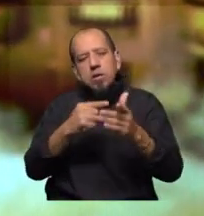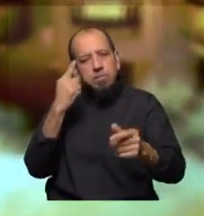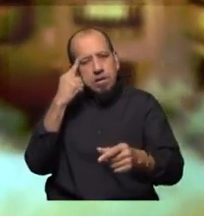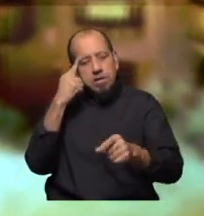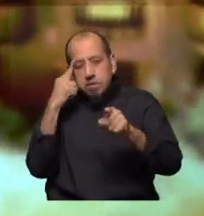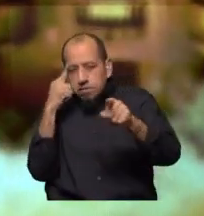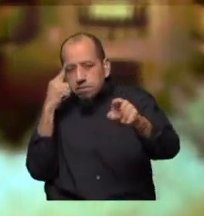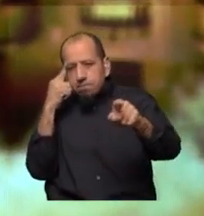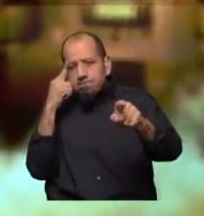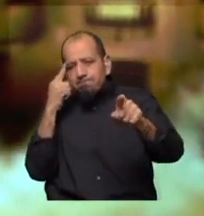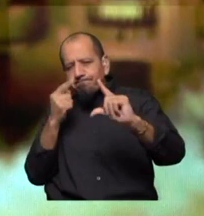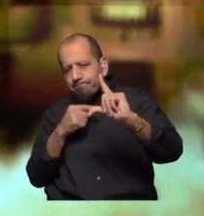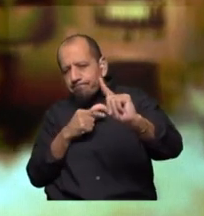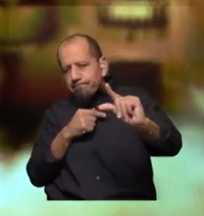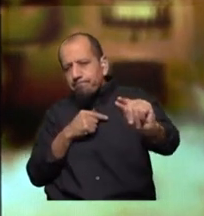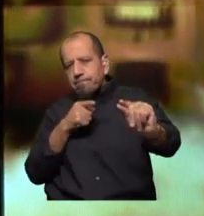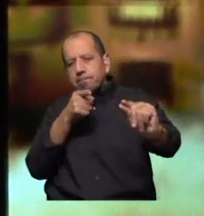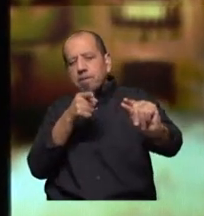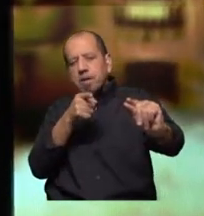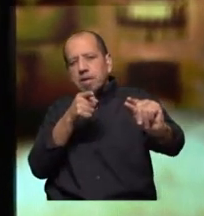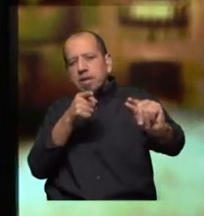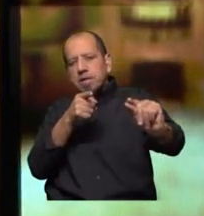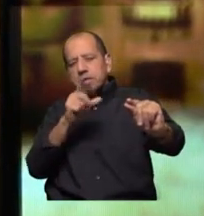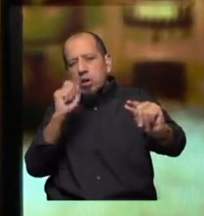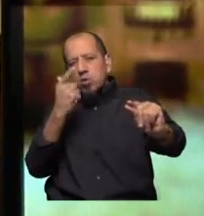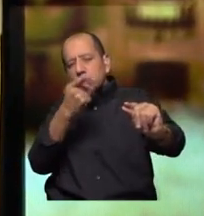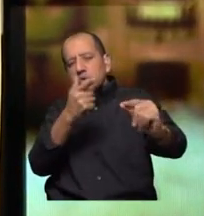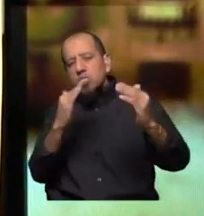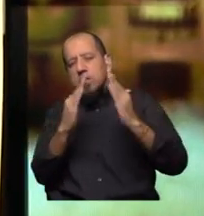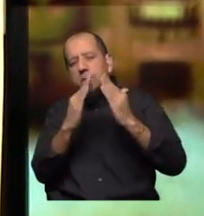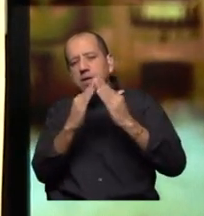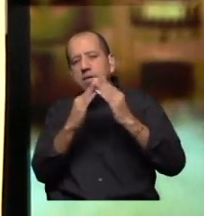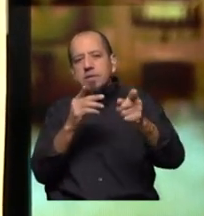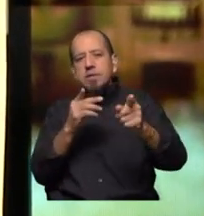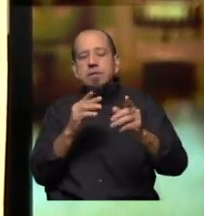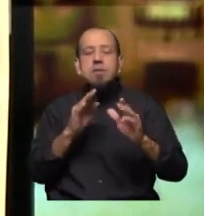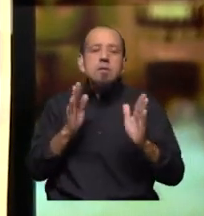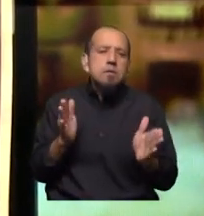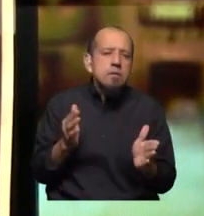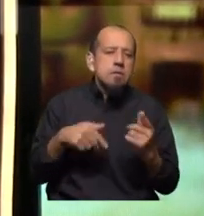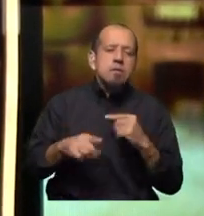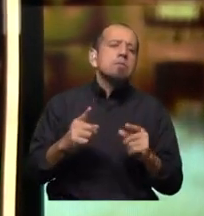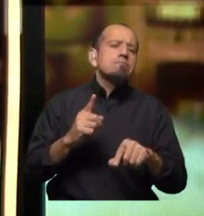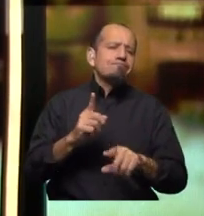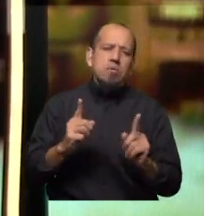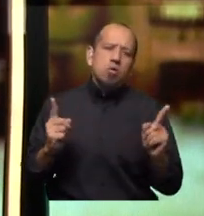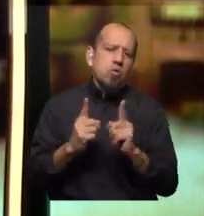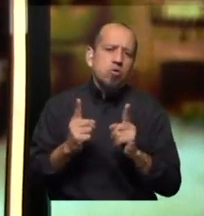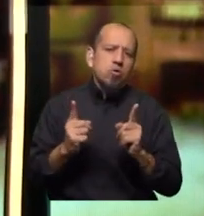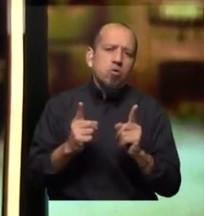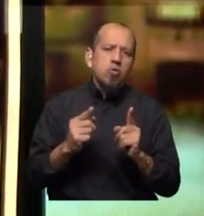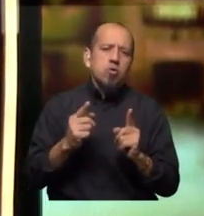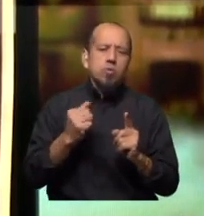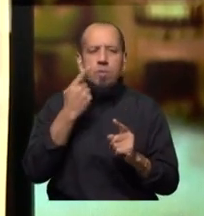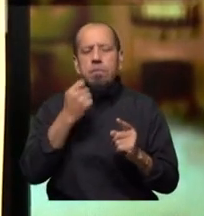una millonésima parte de esa luz viene de mi casa va a ser corto escribe mi padre